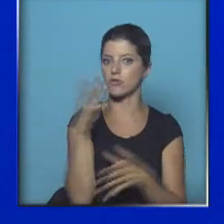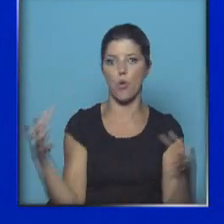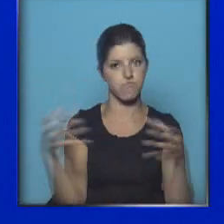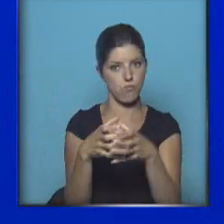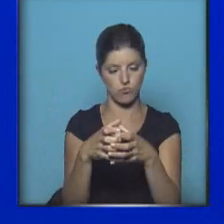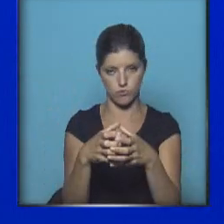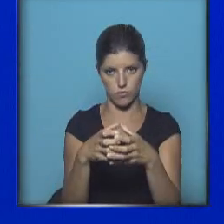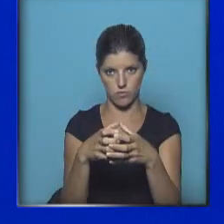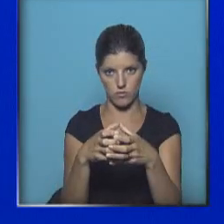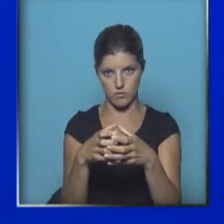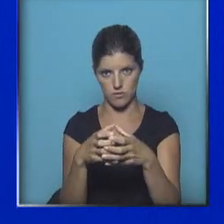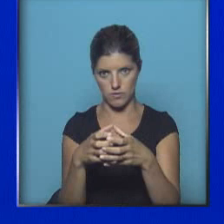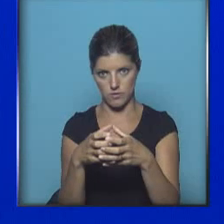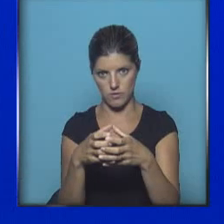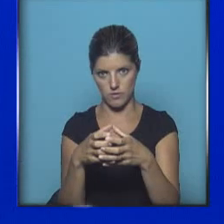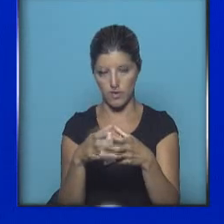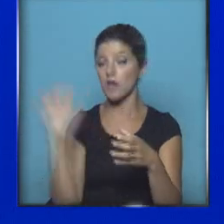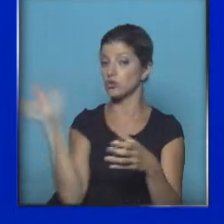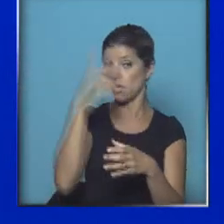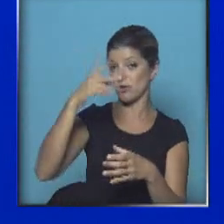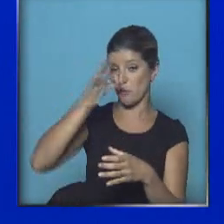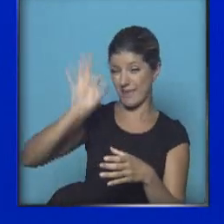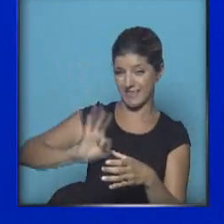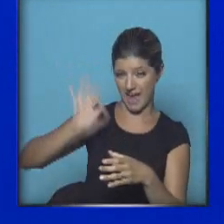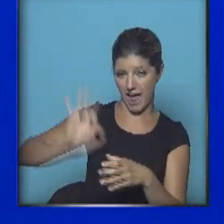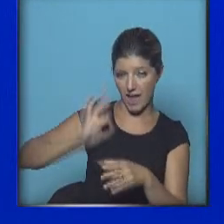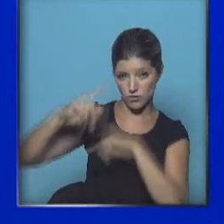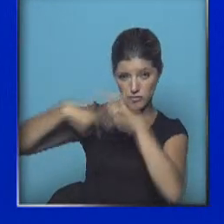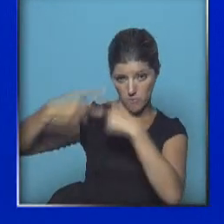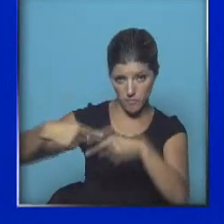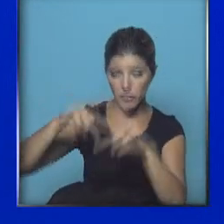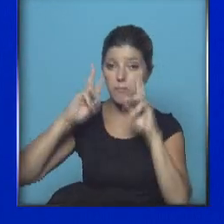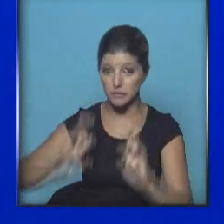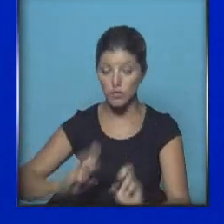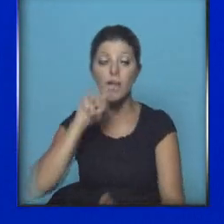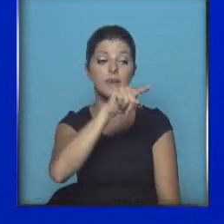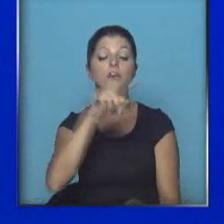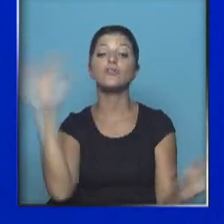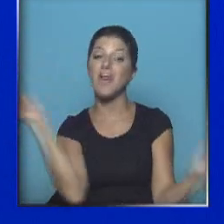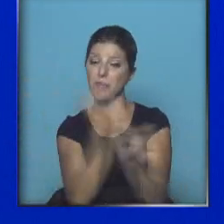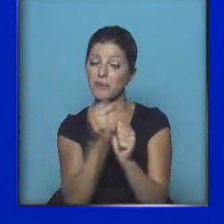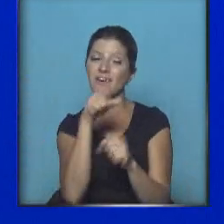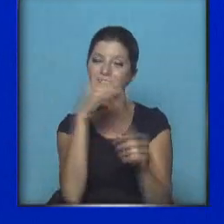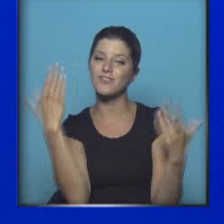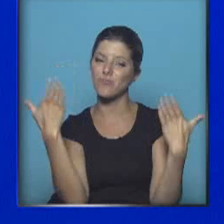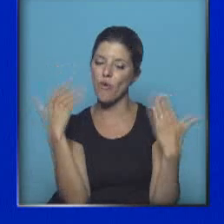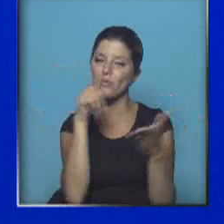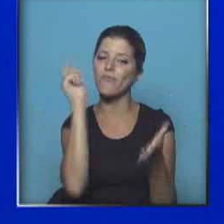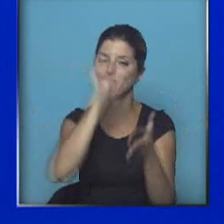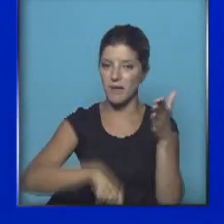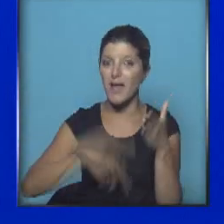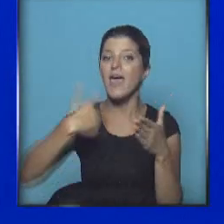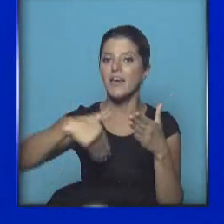conjunta que se hizo en todo este proceso, donde ellos aprueban, celebran que se haya firmado esto, que va a